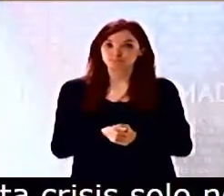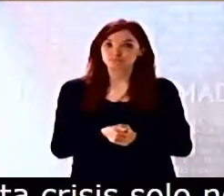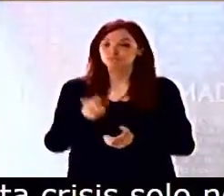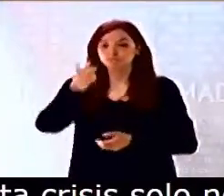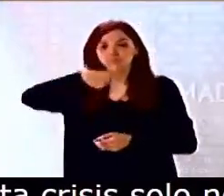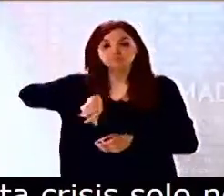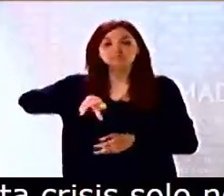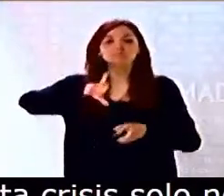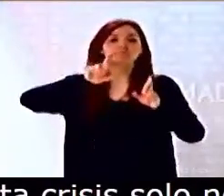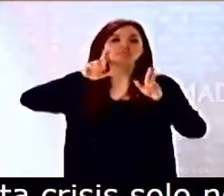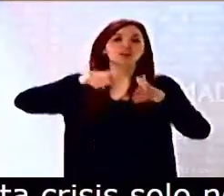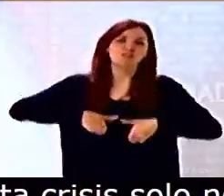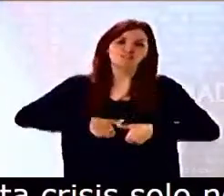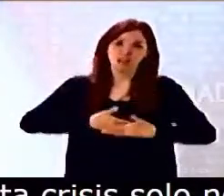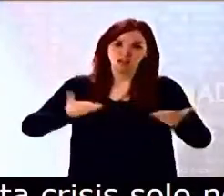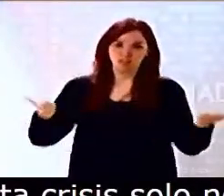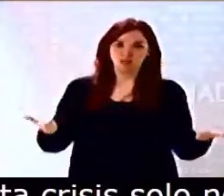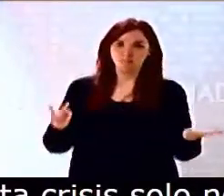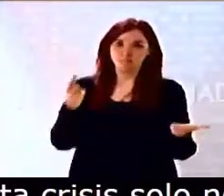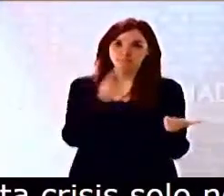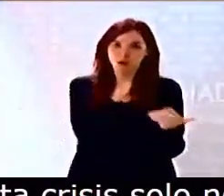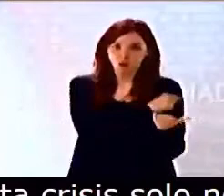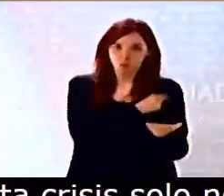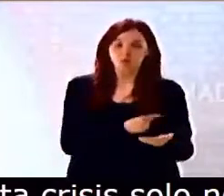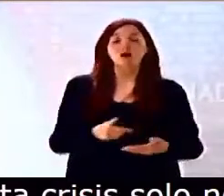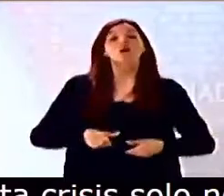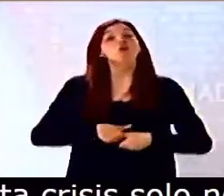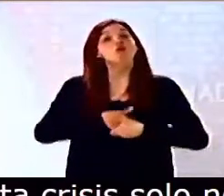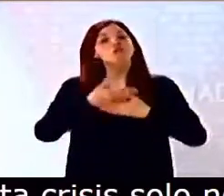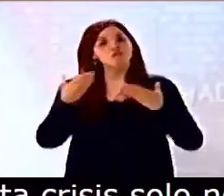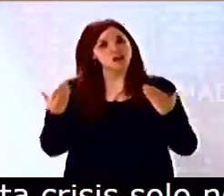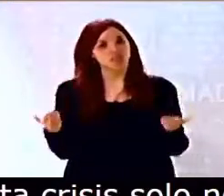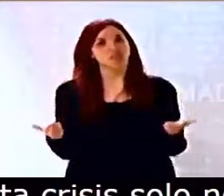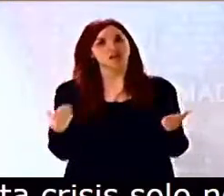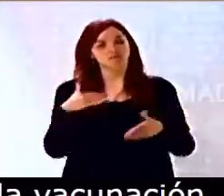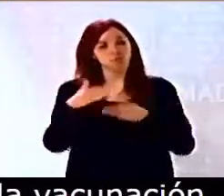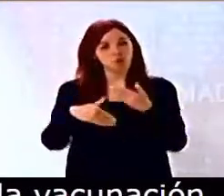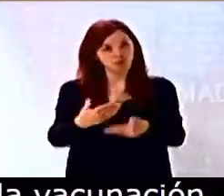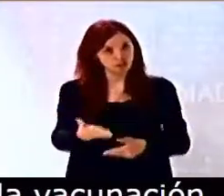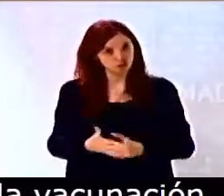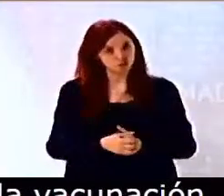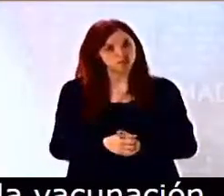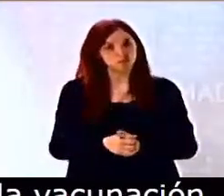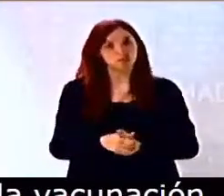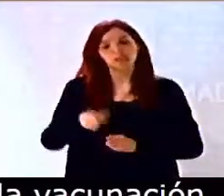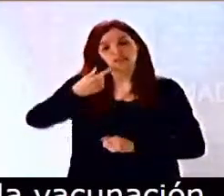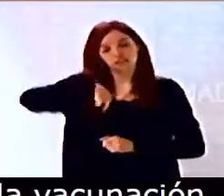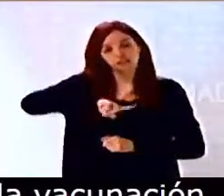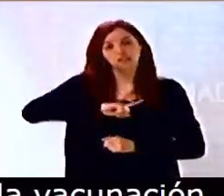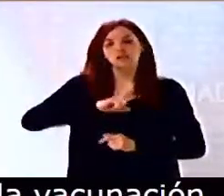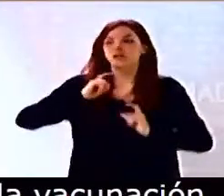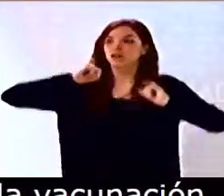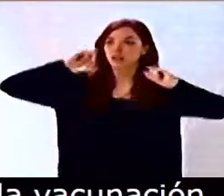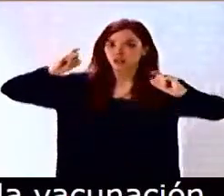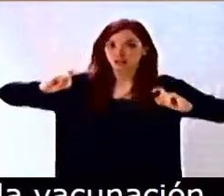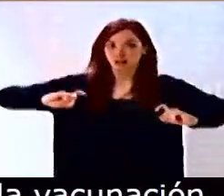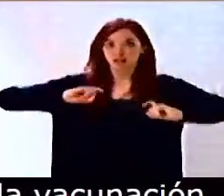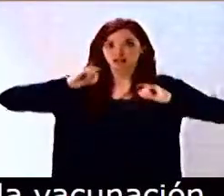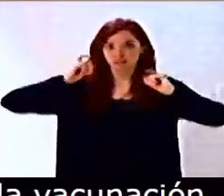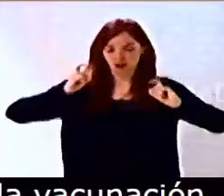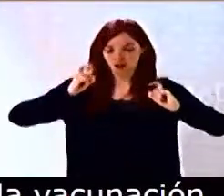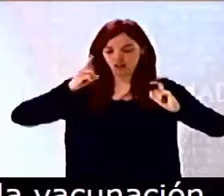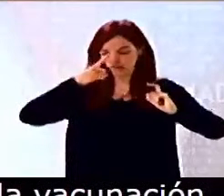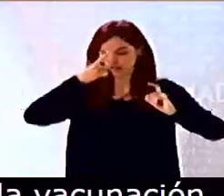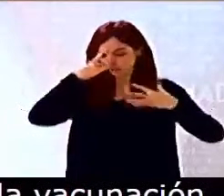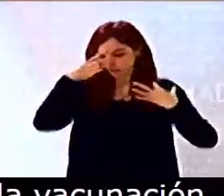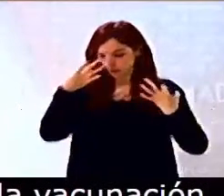confiemos en la vacunación, confiemos en la vacuna, seamos capaces de